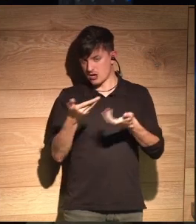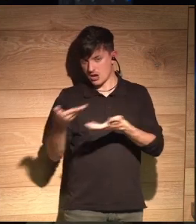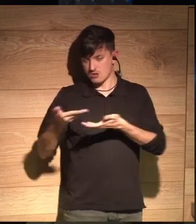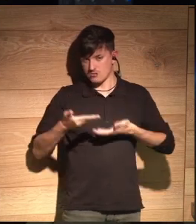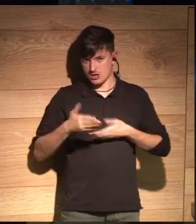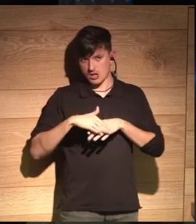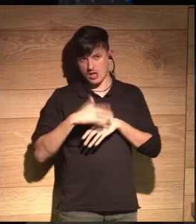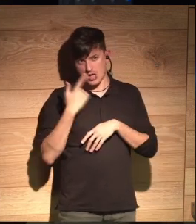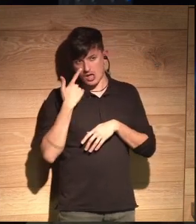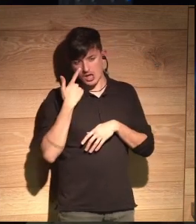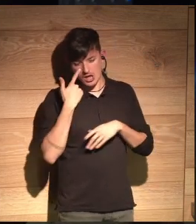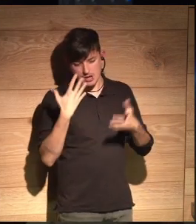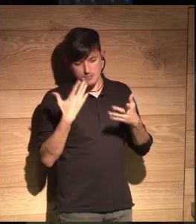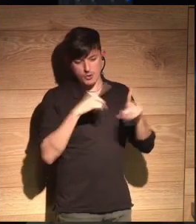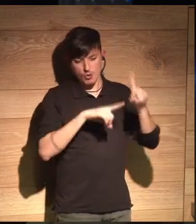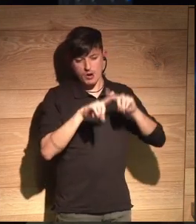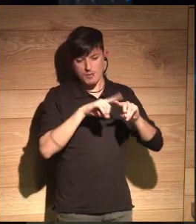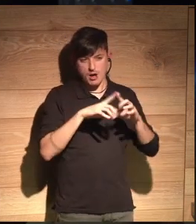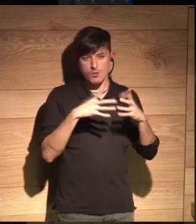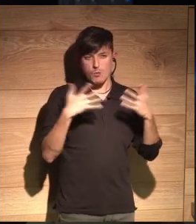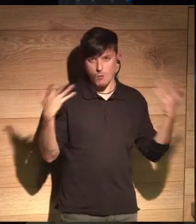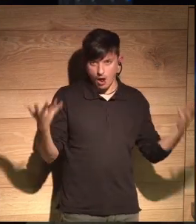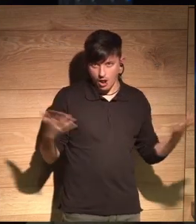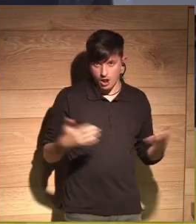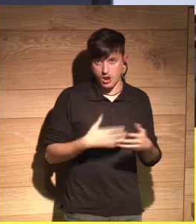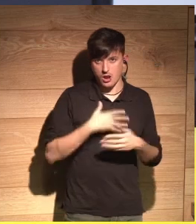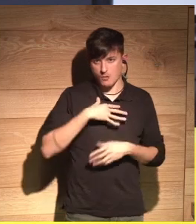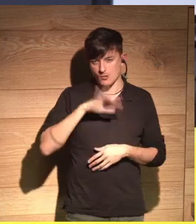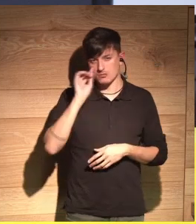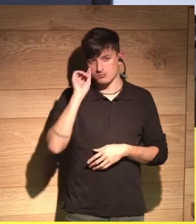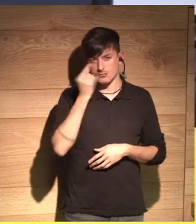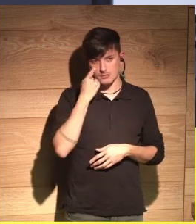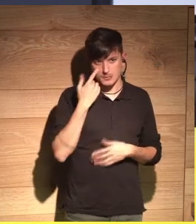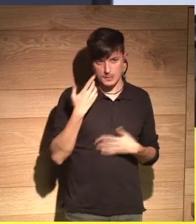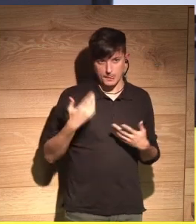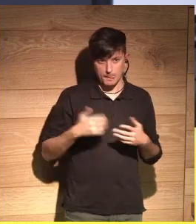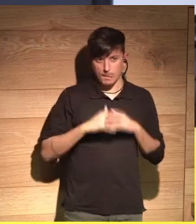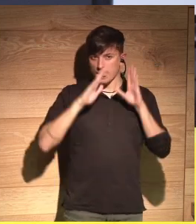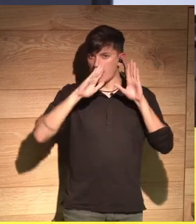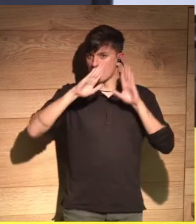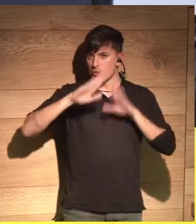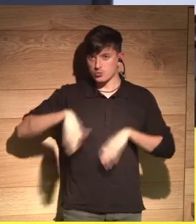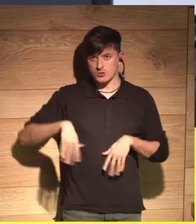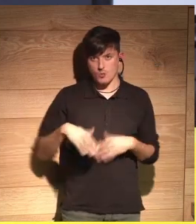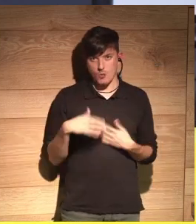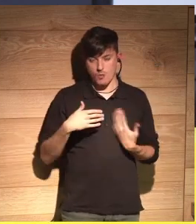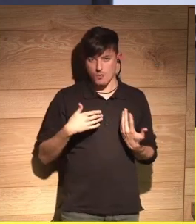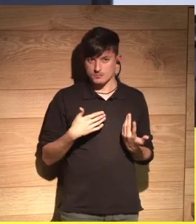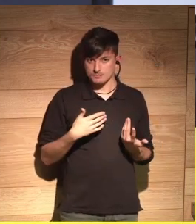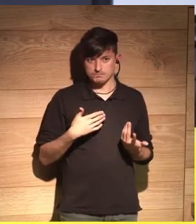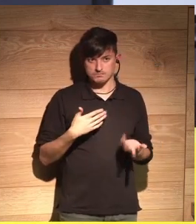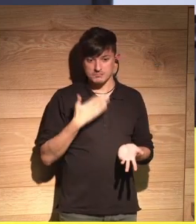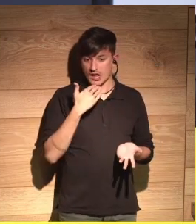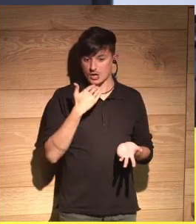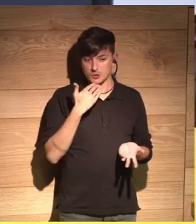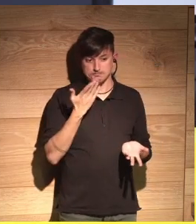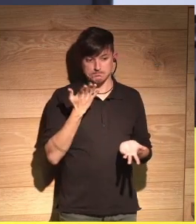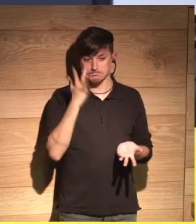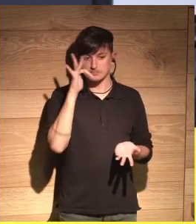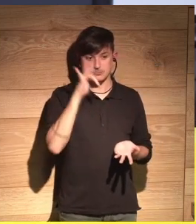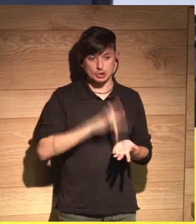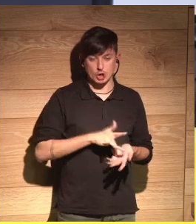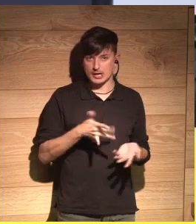con todo esto y lo último quizá sería lo inesperado lo inesperado es algo que se produce cuando